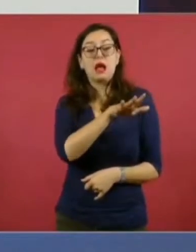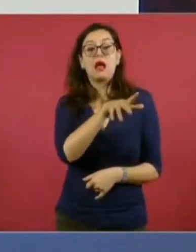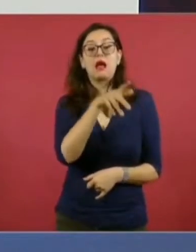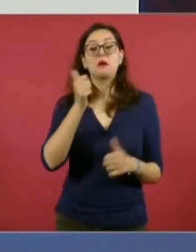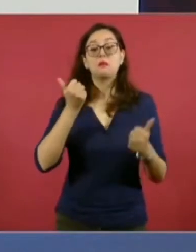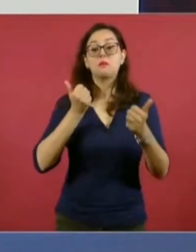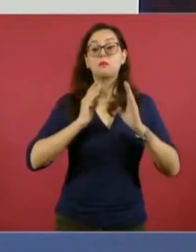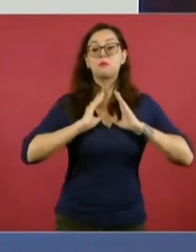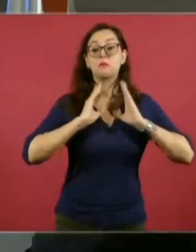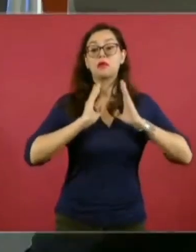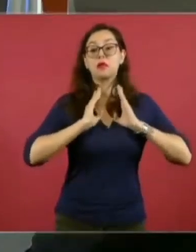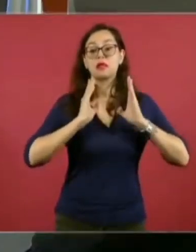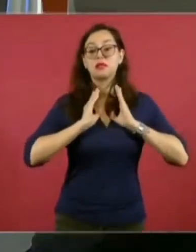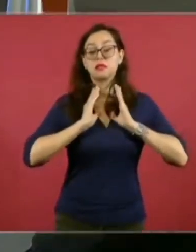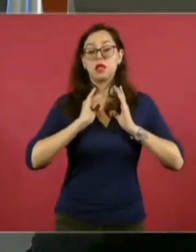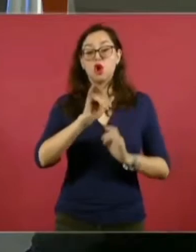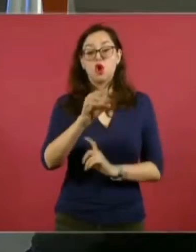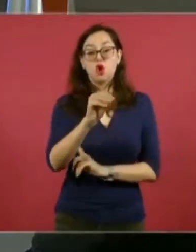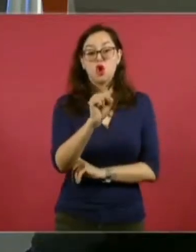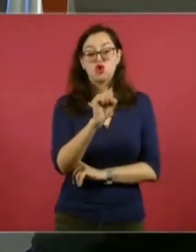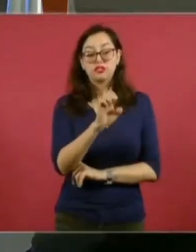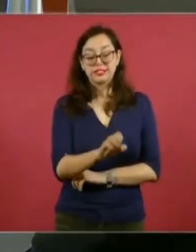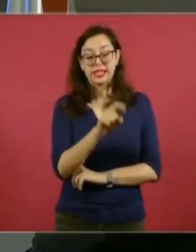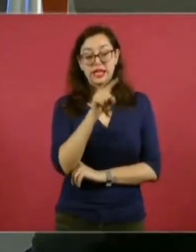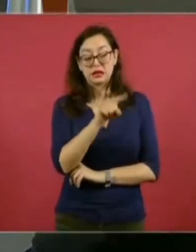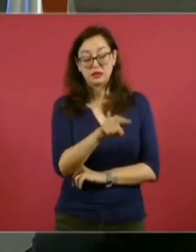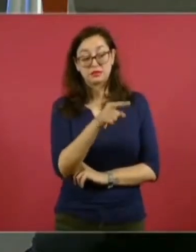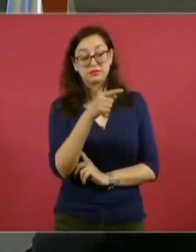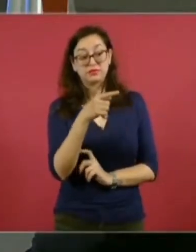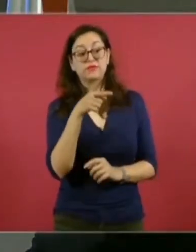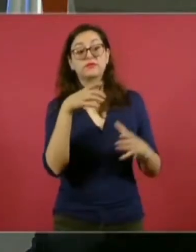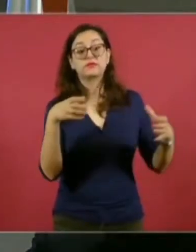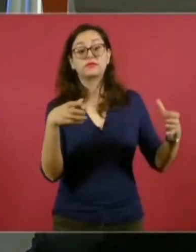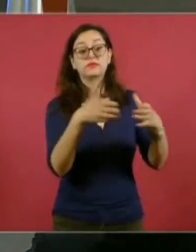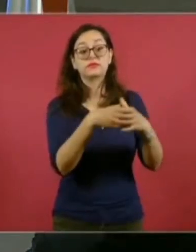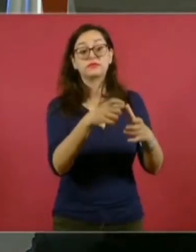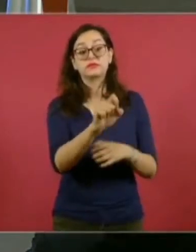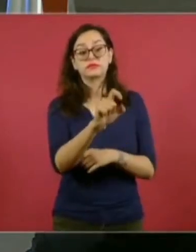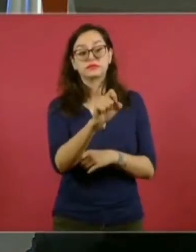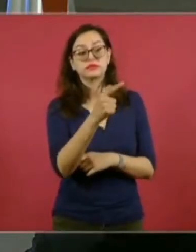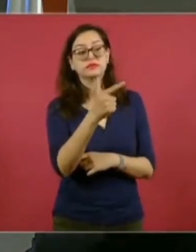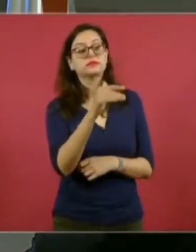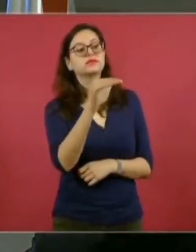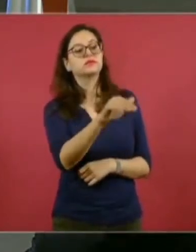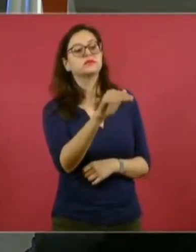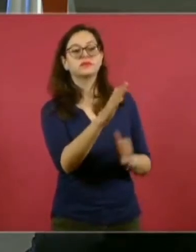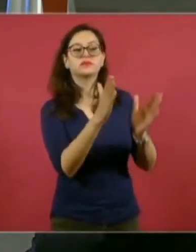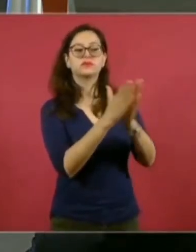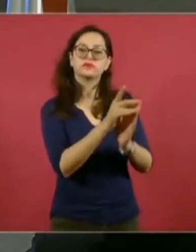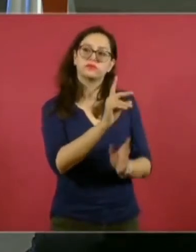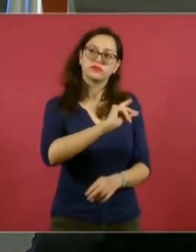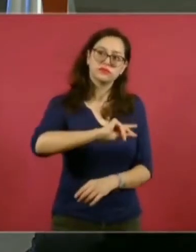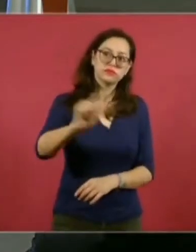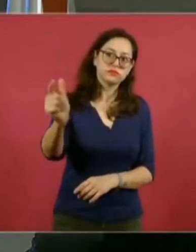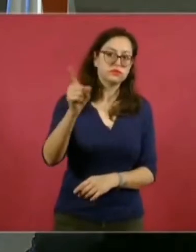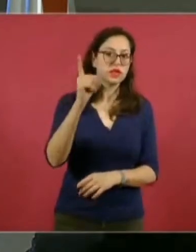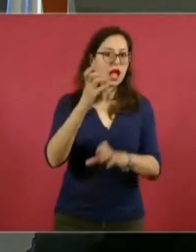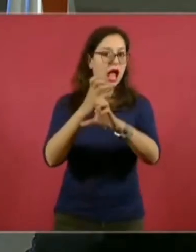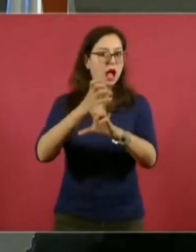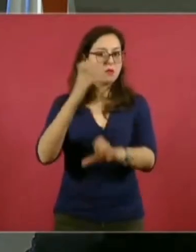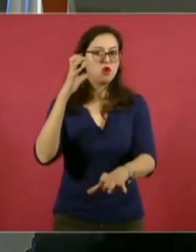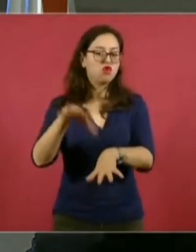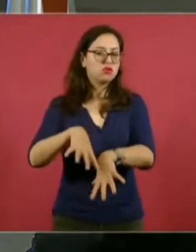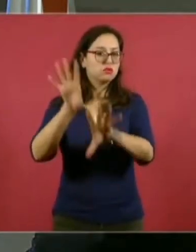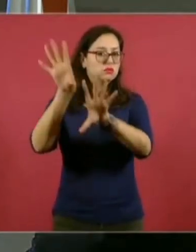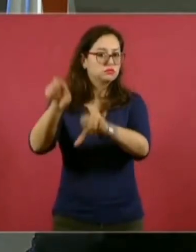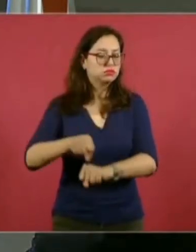Pérez, comandante del 27 Batallón, para pedirle que recuperara la mercancía a